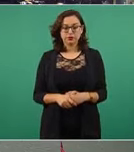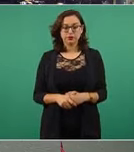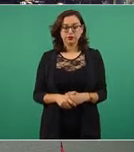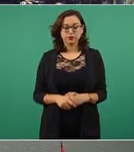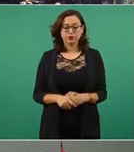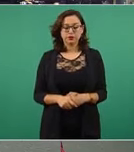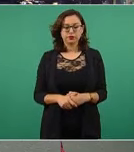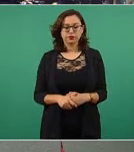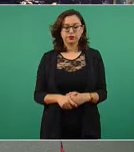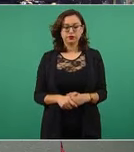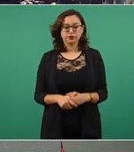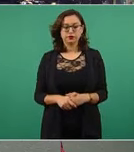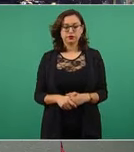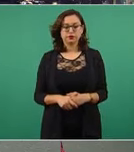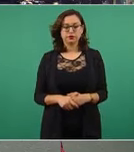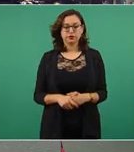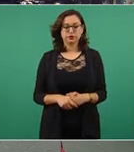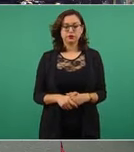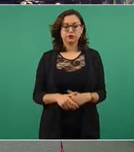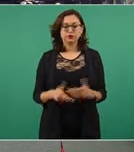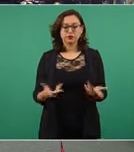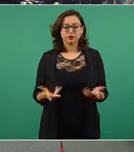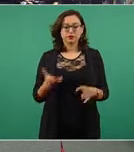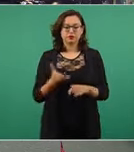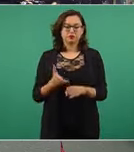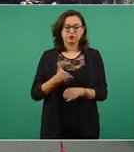no sé si de diferentes gobiernos, pero la de